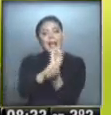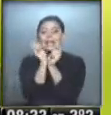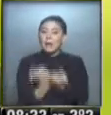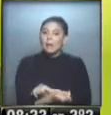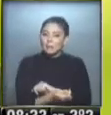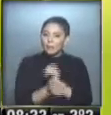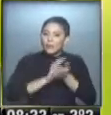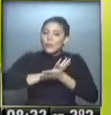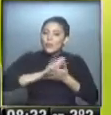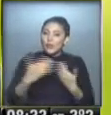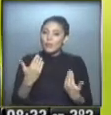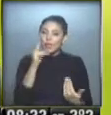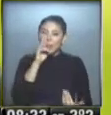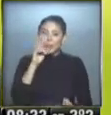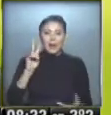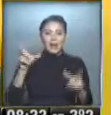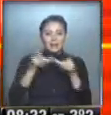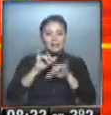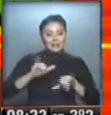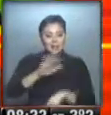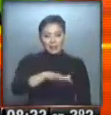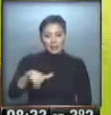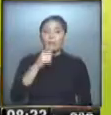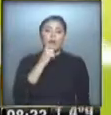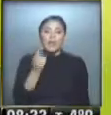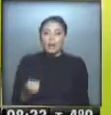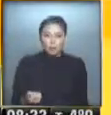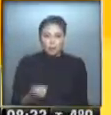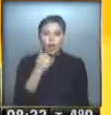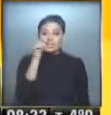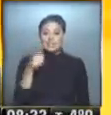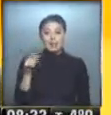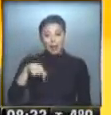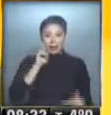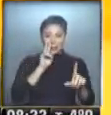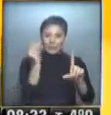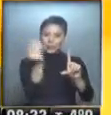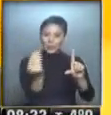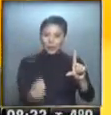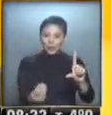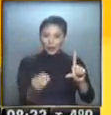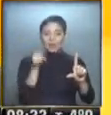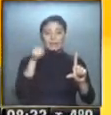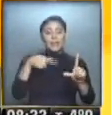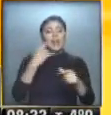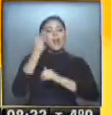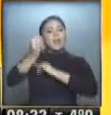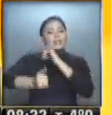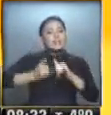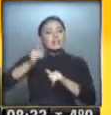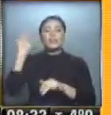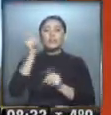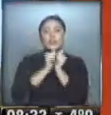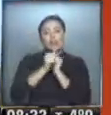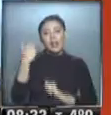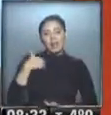manera de ver televisión para los chicos. Por ejemplo, con Samba, quien estamos viendo ahora en pantalla, que les permite recorrer la